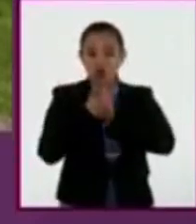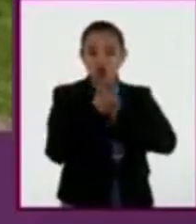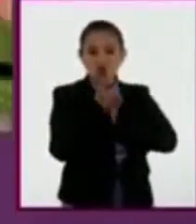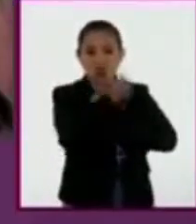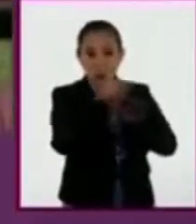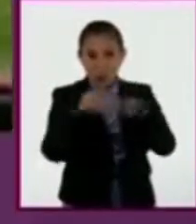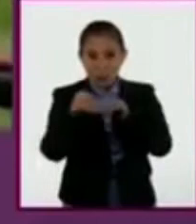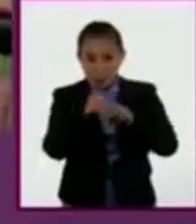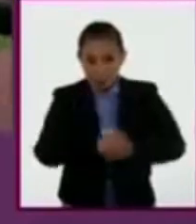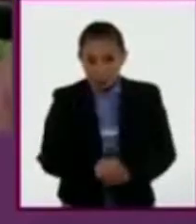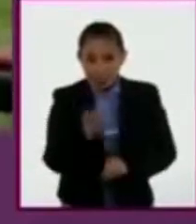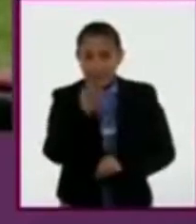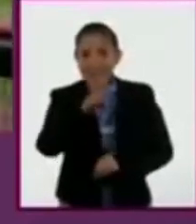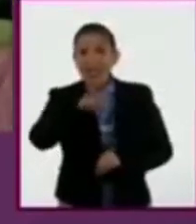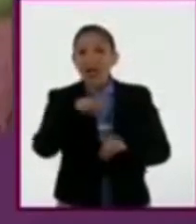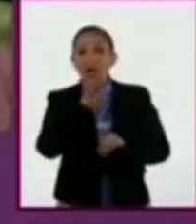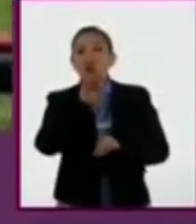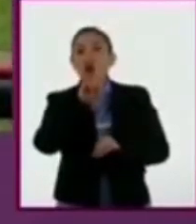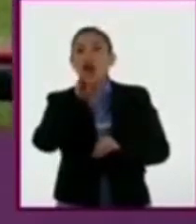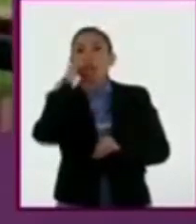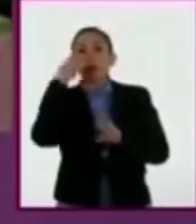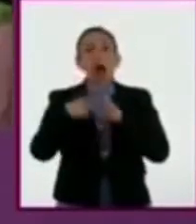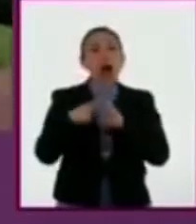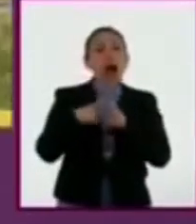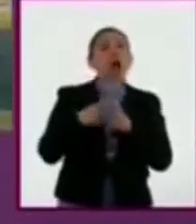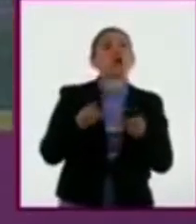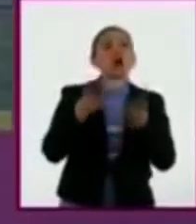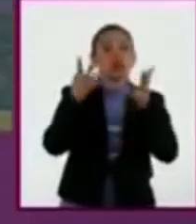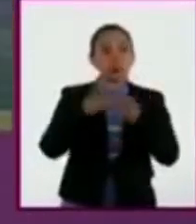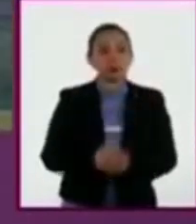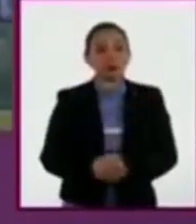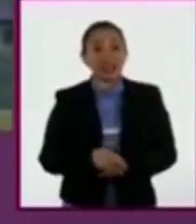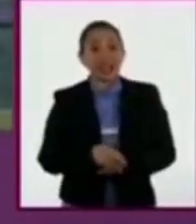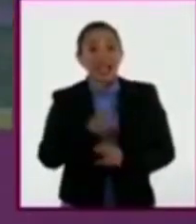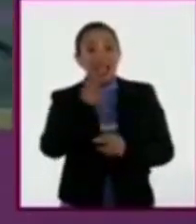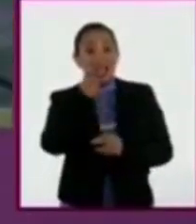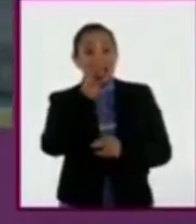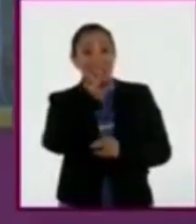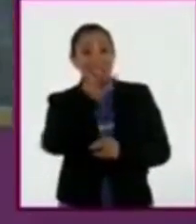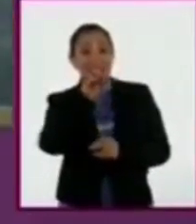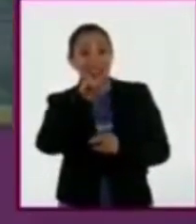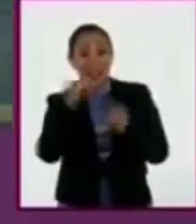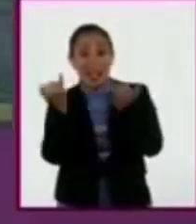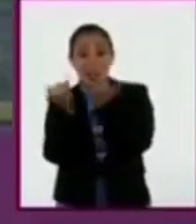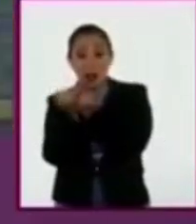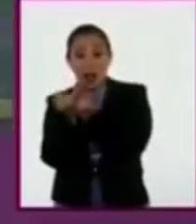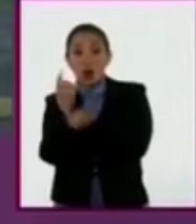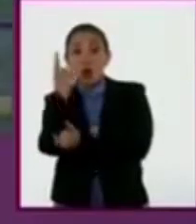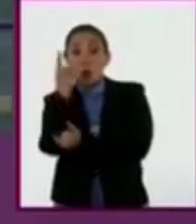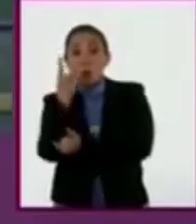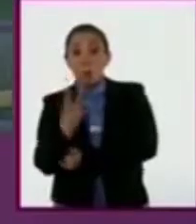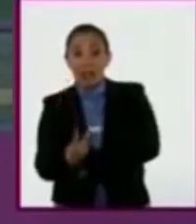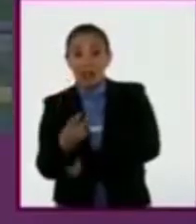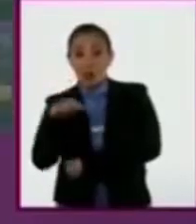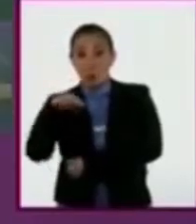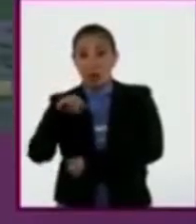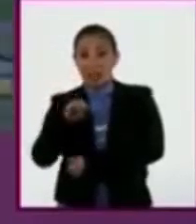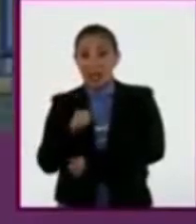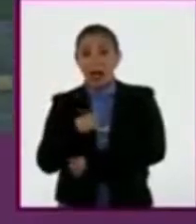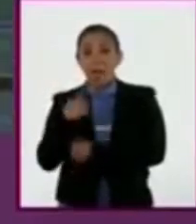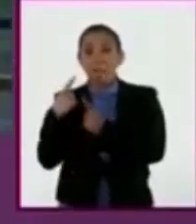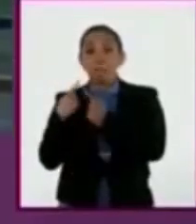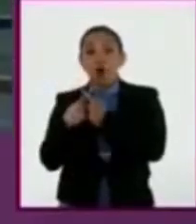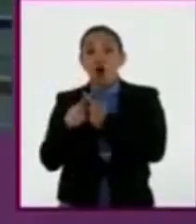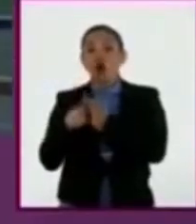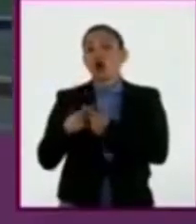mueve. Esta es la fórmula para calcularla. Energía cinética es igual a un medio de la masa por el